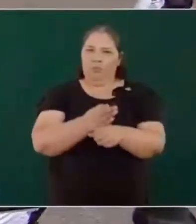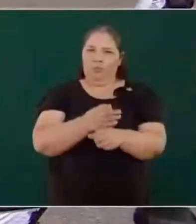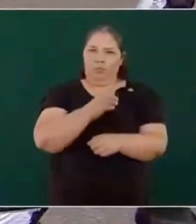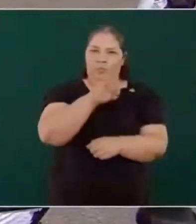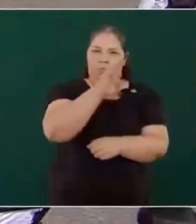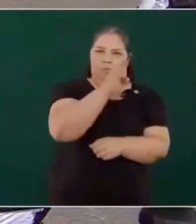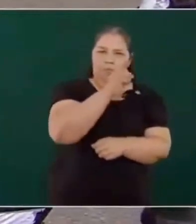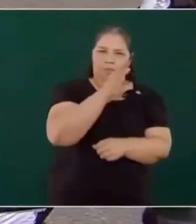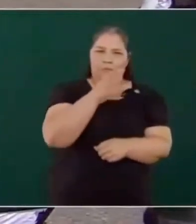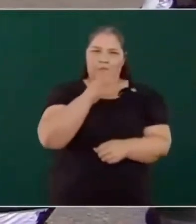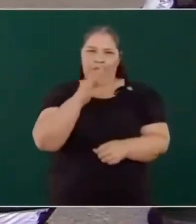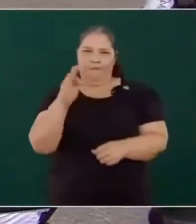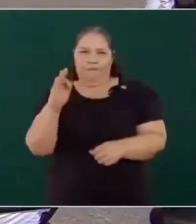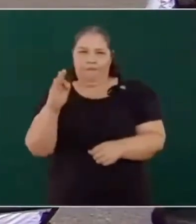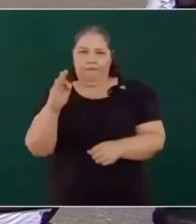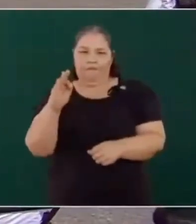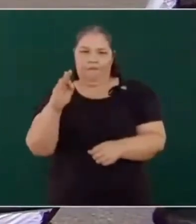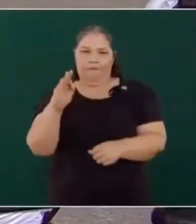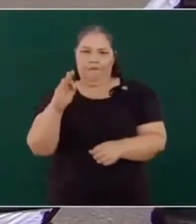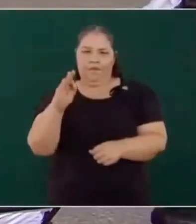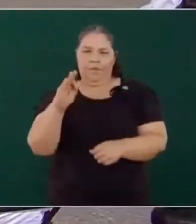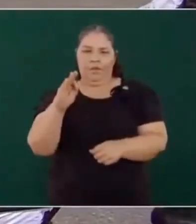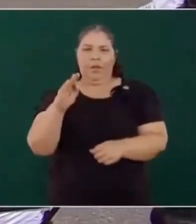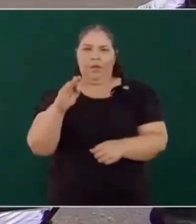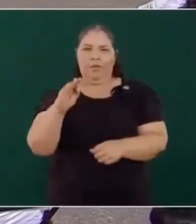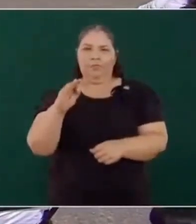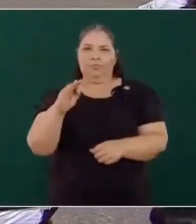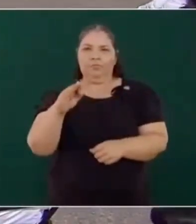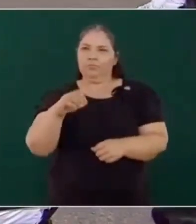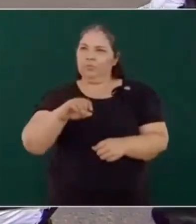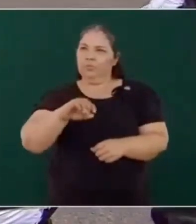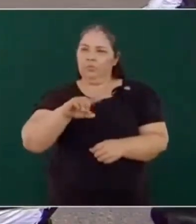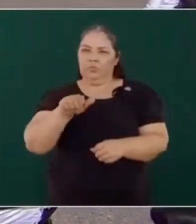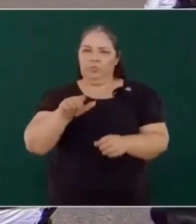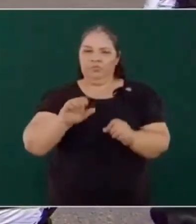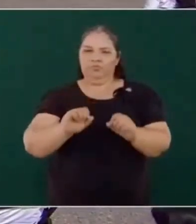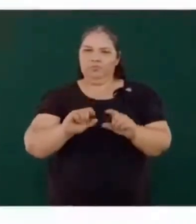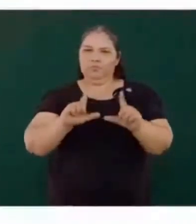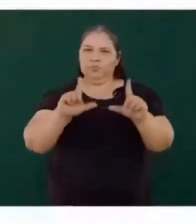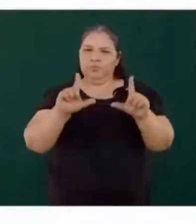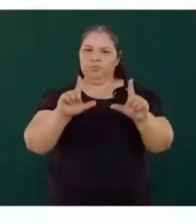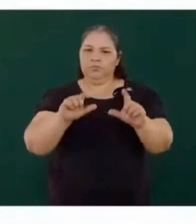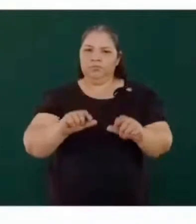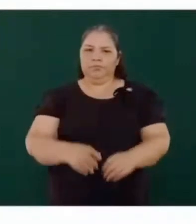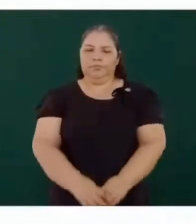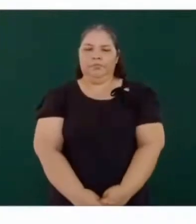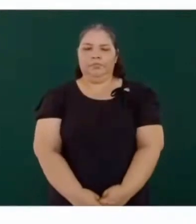febrero, pero la que quiero es la de